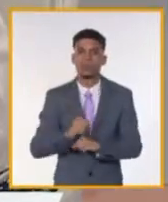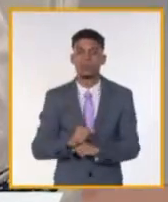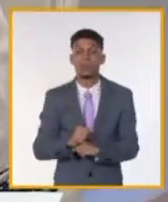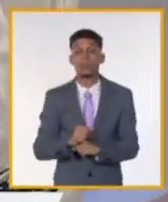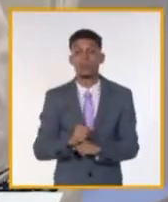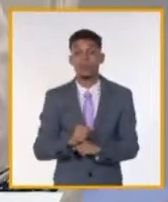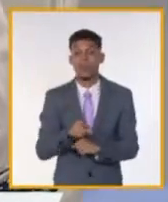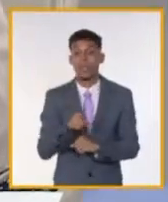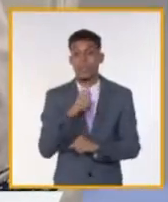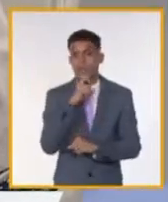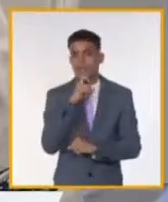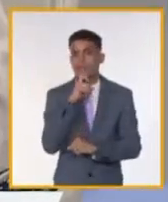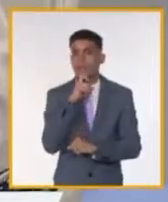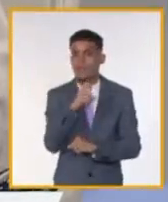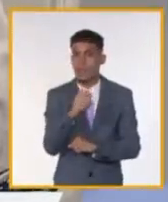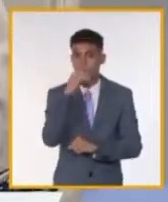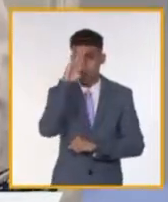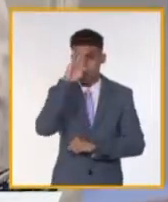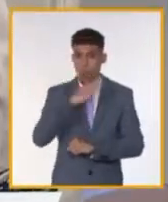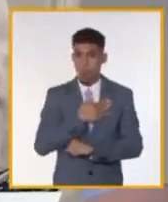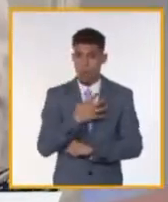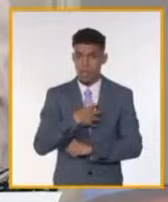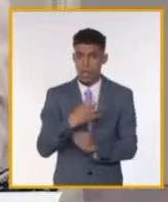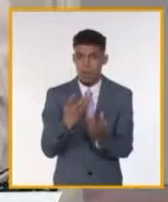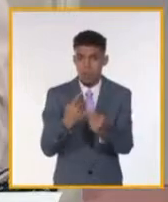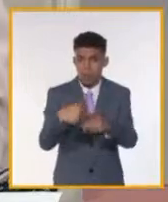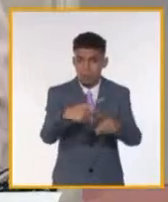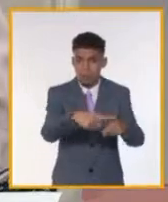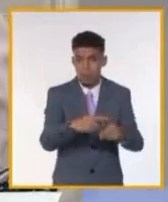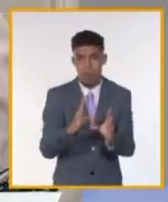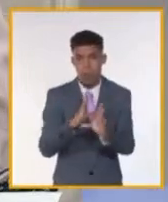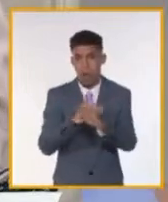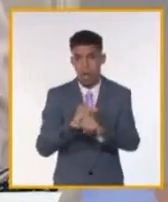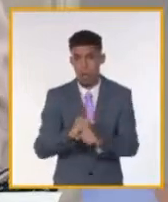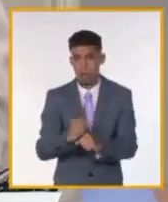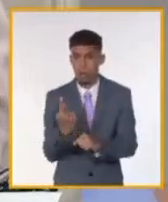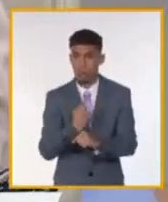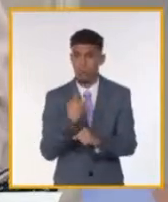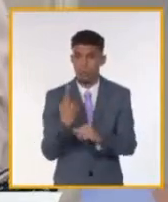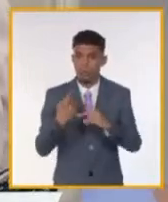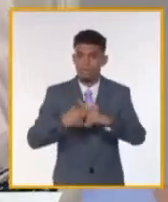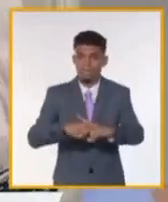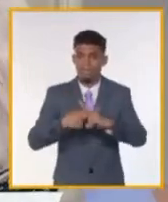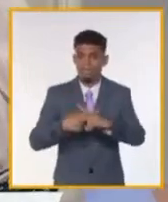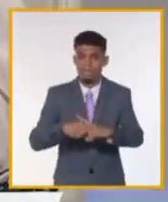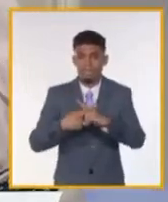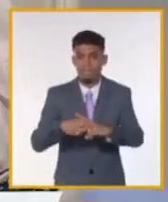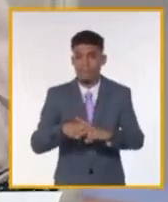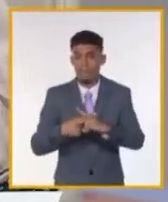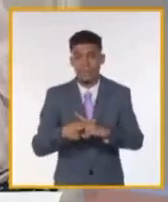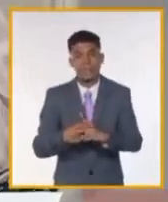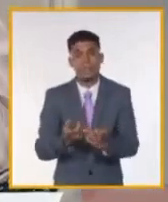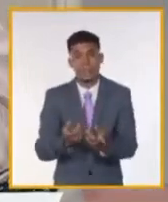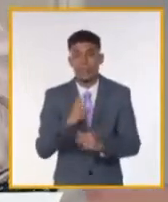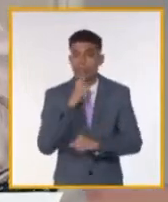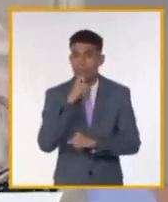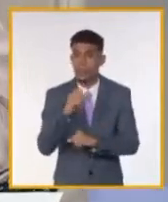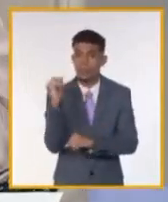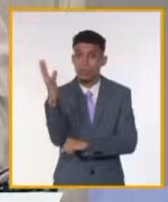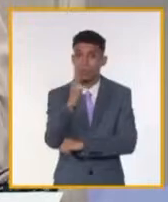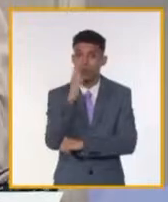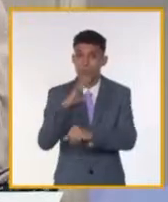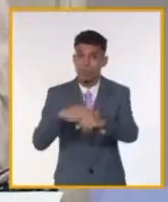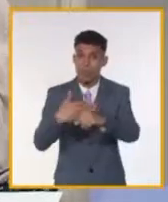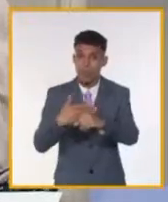grandes recursos económicos, construir una instalación productiva de sal donde los ciclones cuando pasen no las